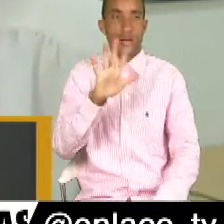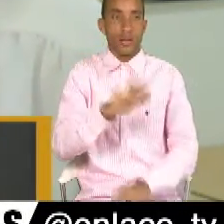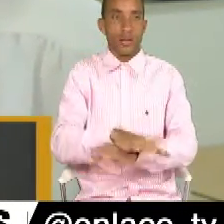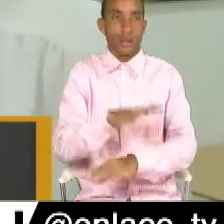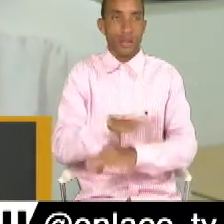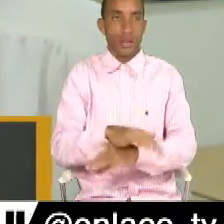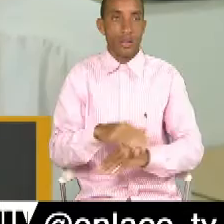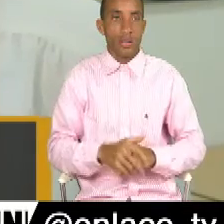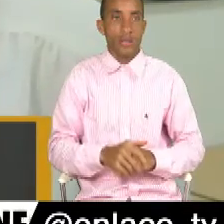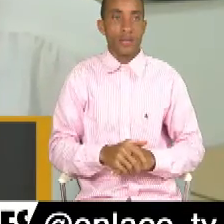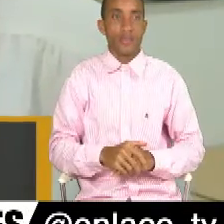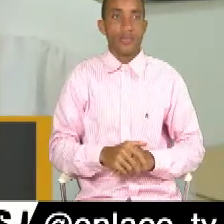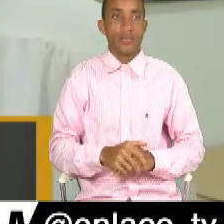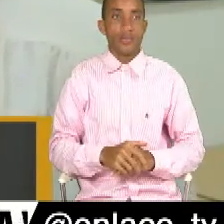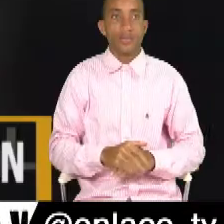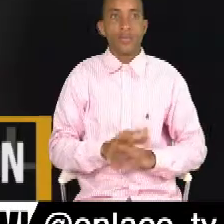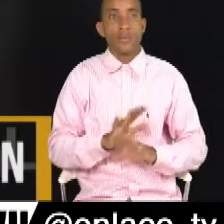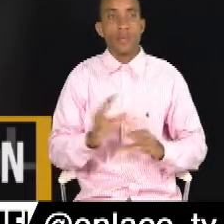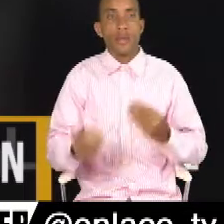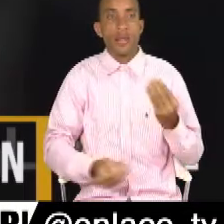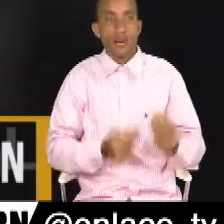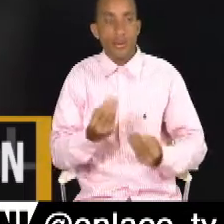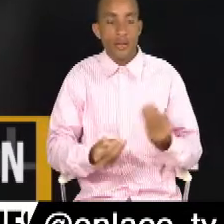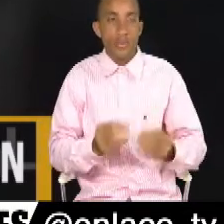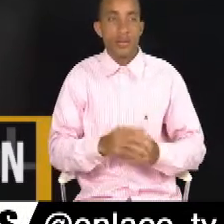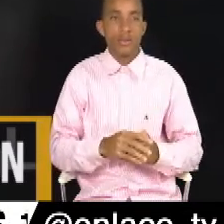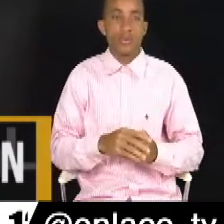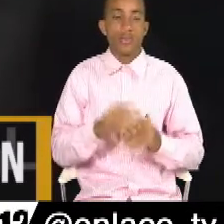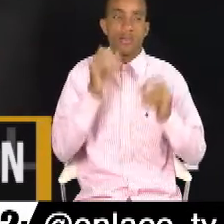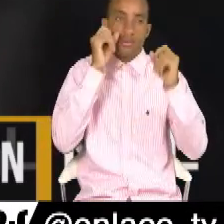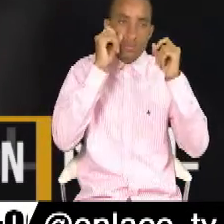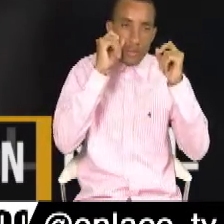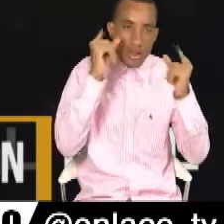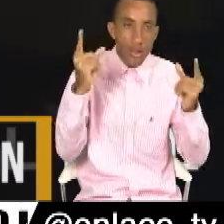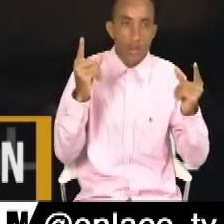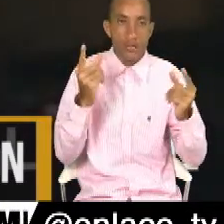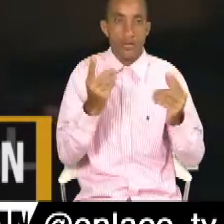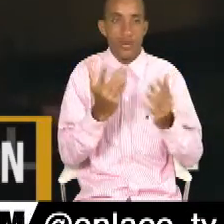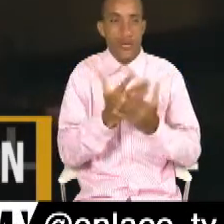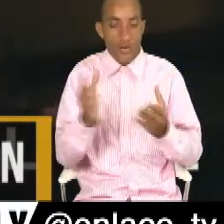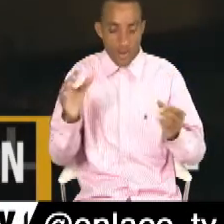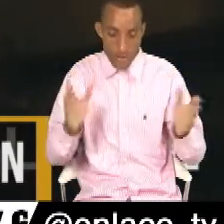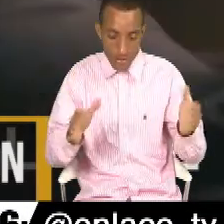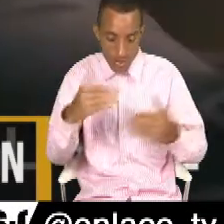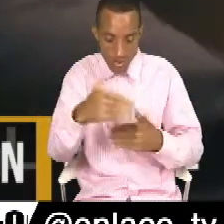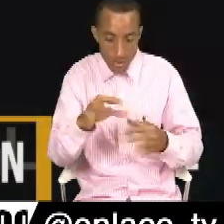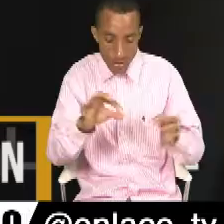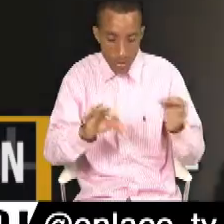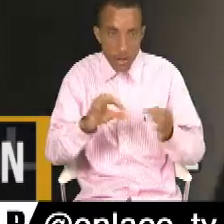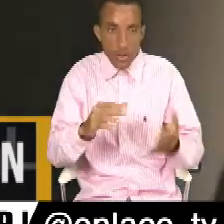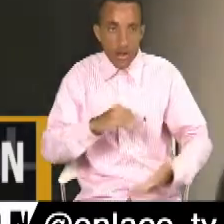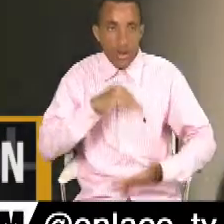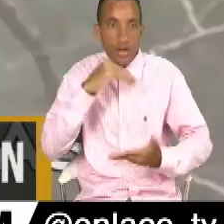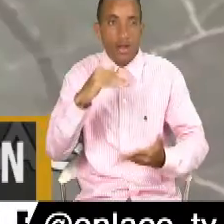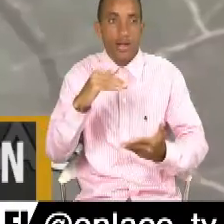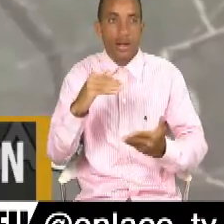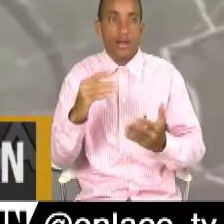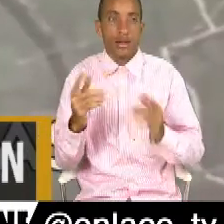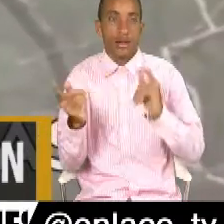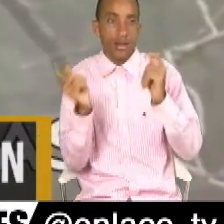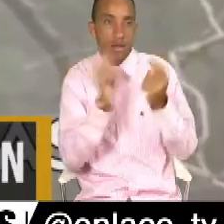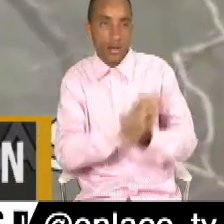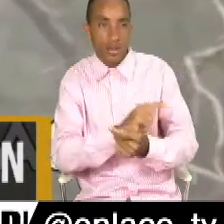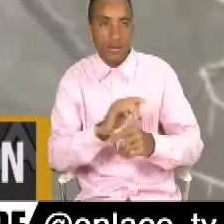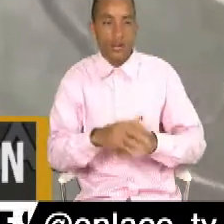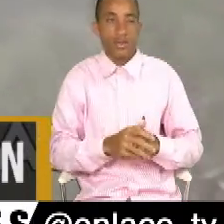Filmanía, donde vamos a traer premios, sorpresas y cambios en cuanto a las sesiones y